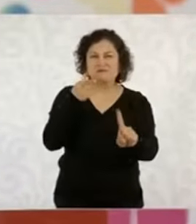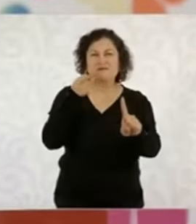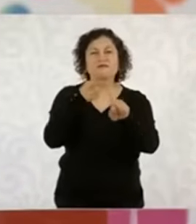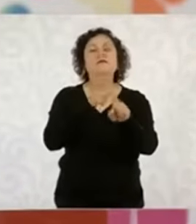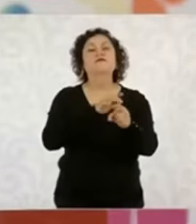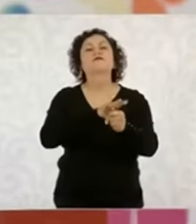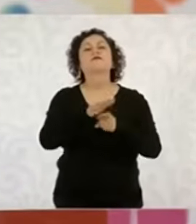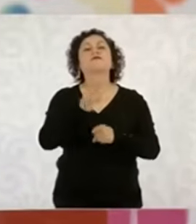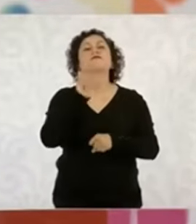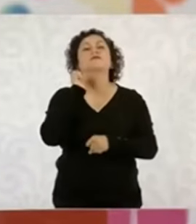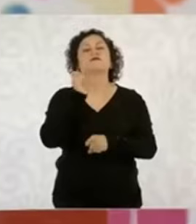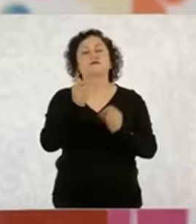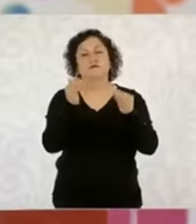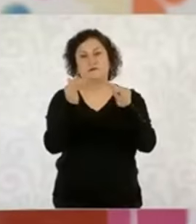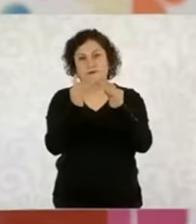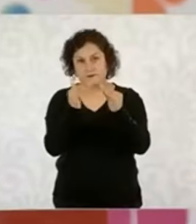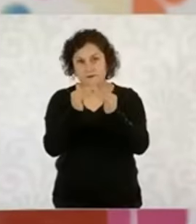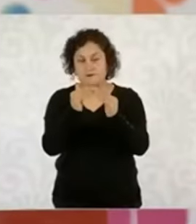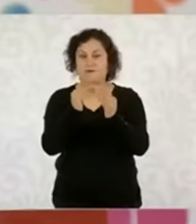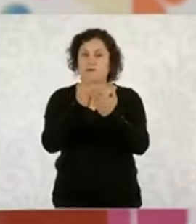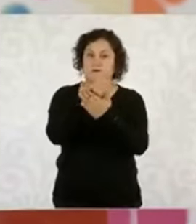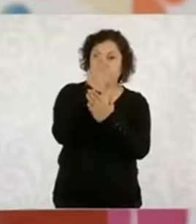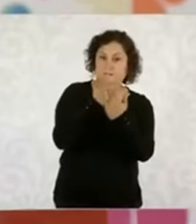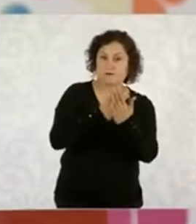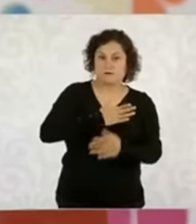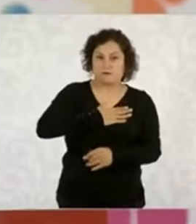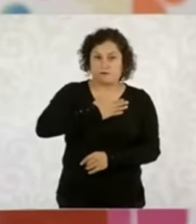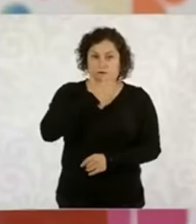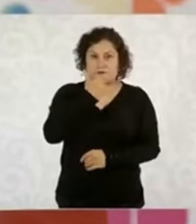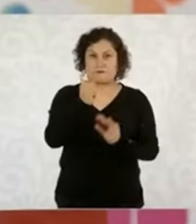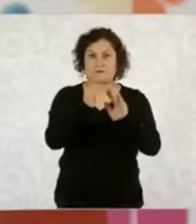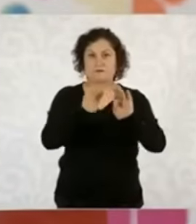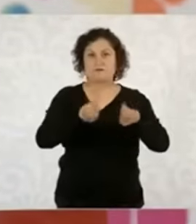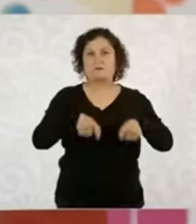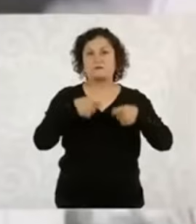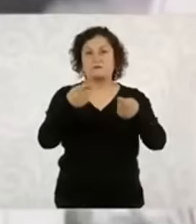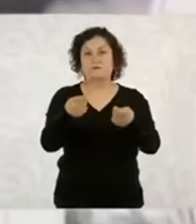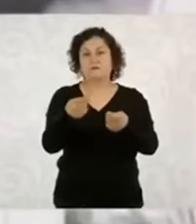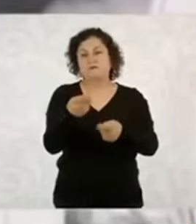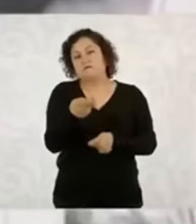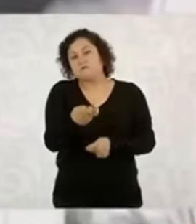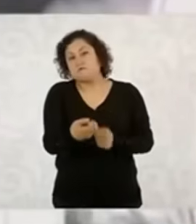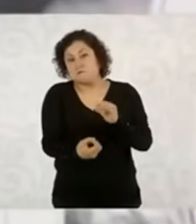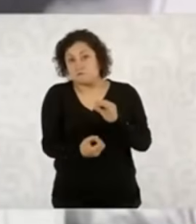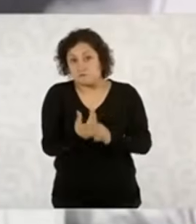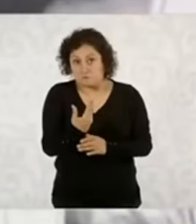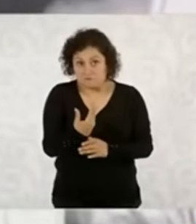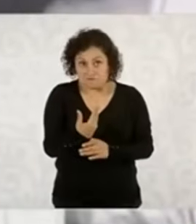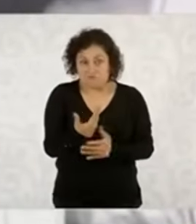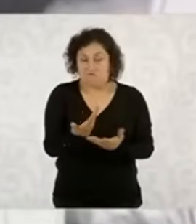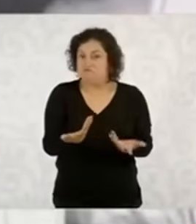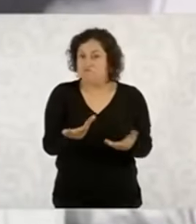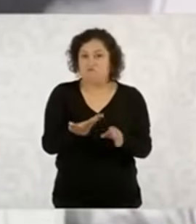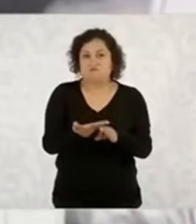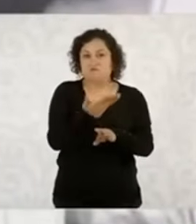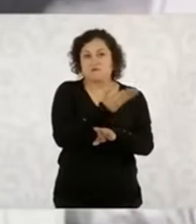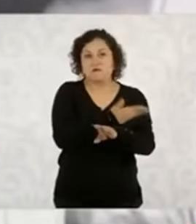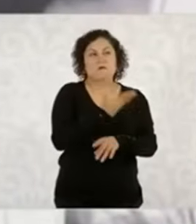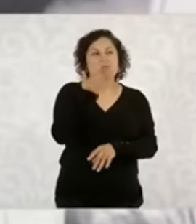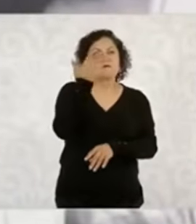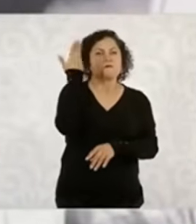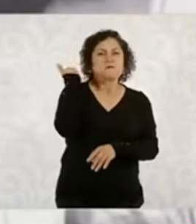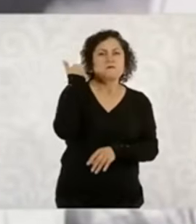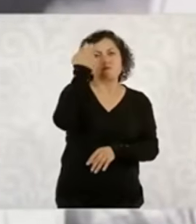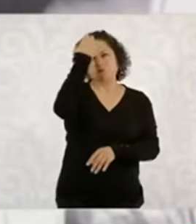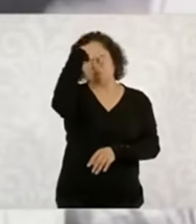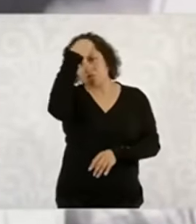desarrollar el programa de vivienda para el bienestar. En la medida que es nuevo, no hay una normatividad ya establecida en los estados, estamos construyendo